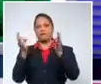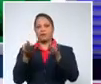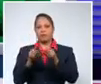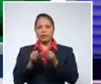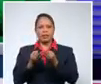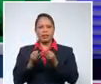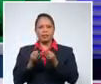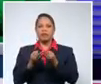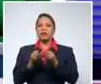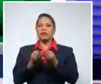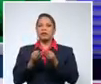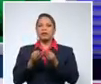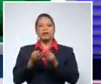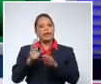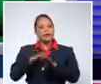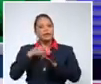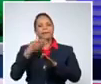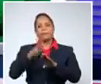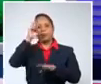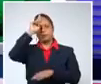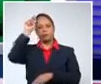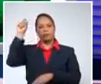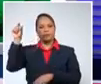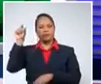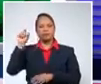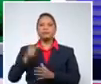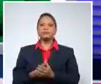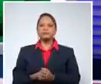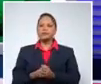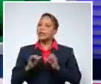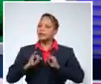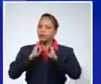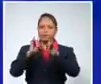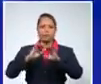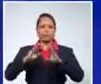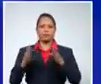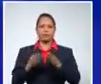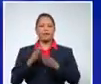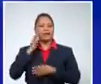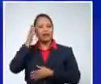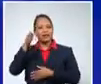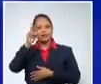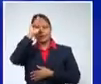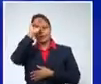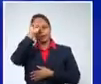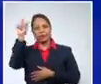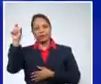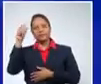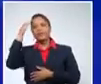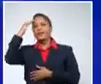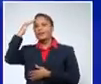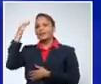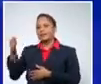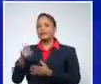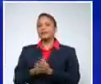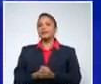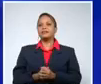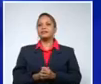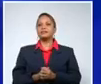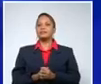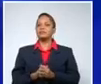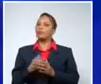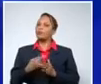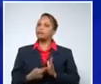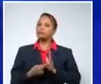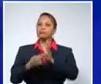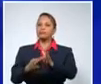son subjetivos, que es una gran variedad. Esa es la información, Lázaro. Gracias, doctor, por esta recomendación, también por esta exhortación a